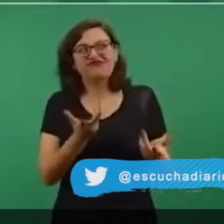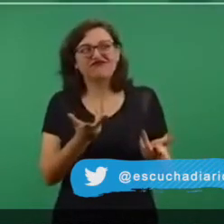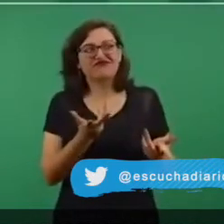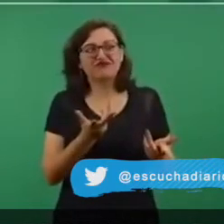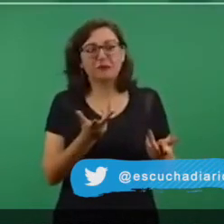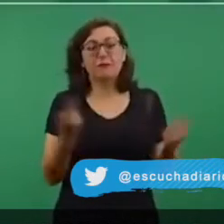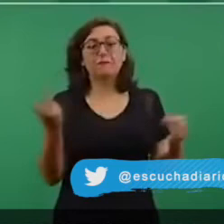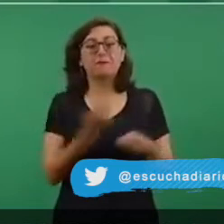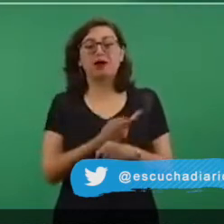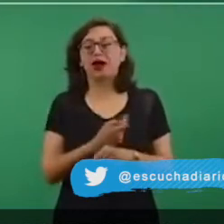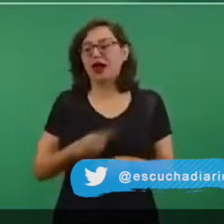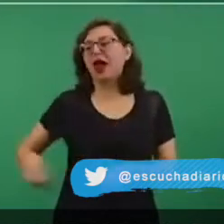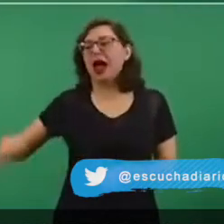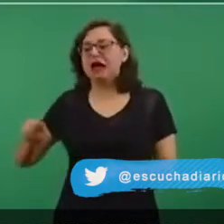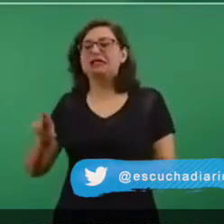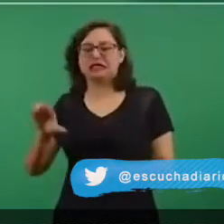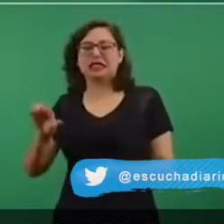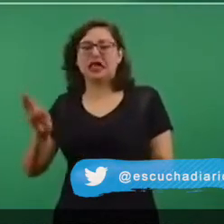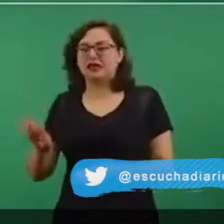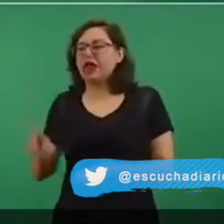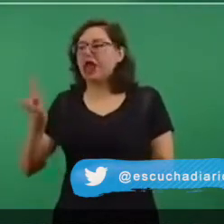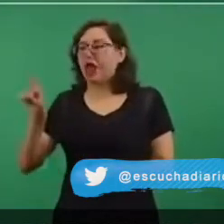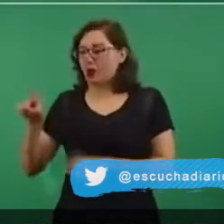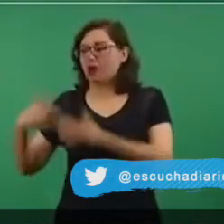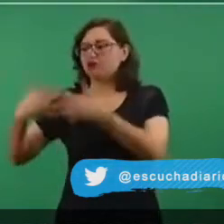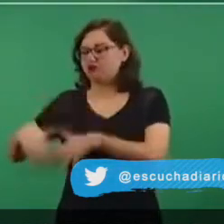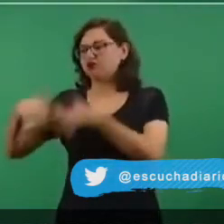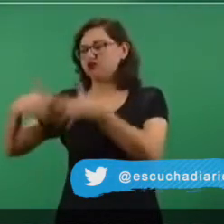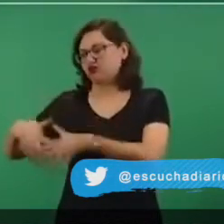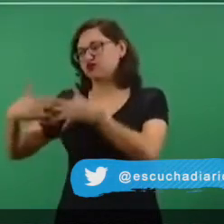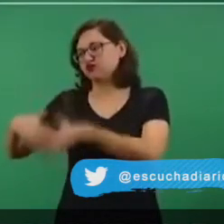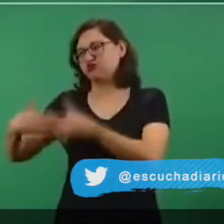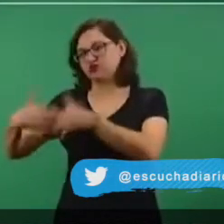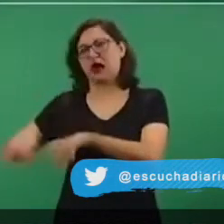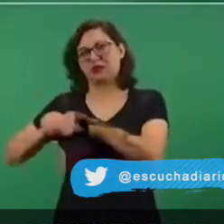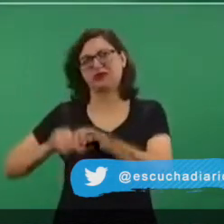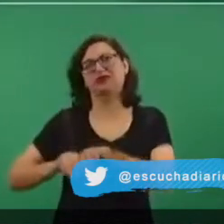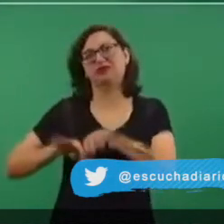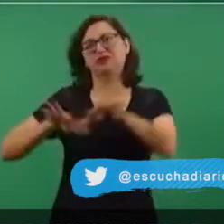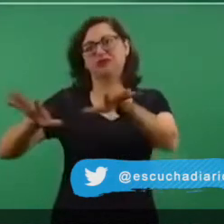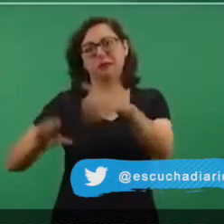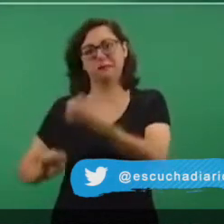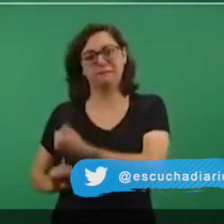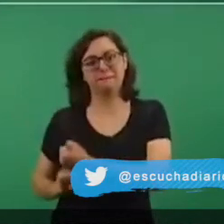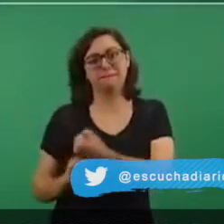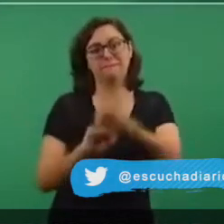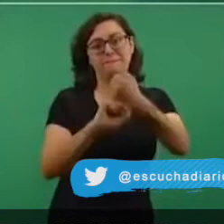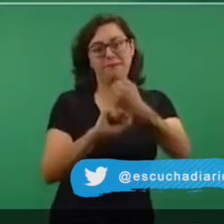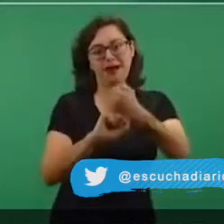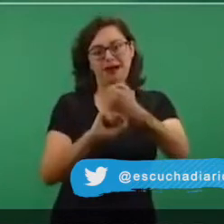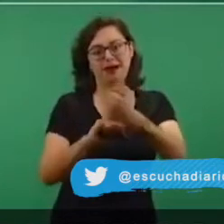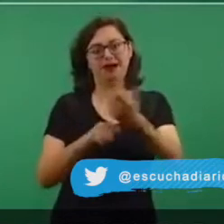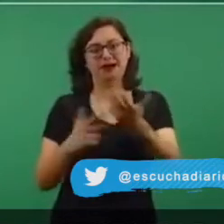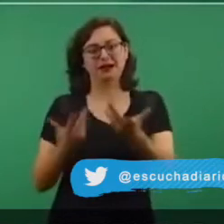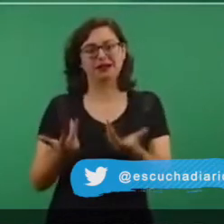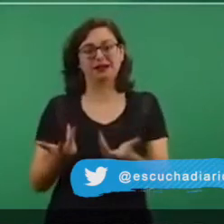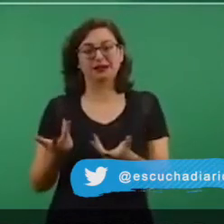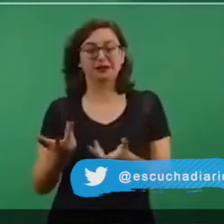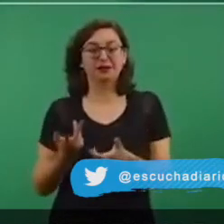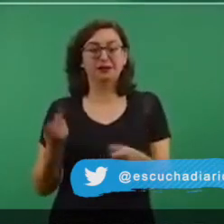las hidroeléctricas. Porque además una planta de generación de energía, para que